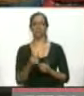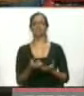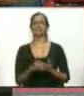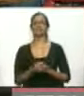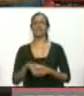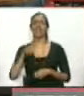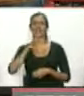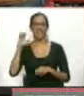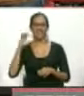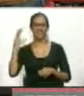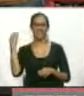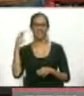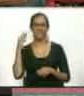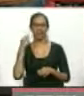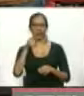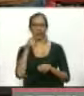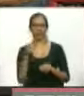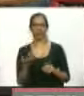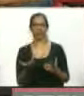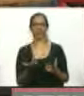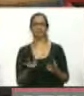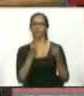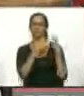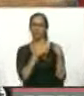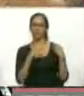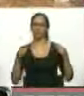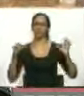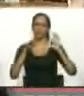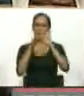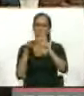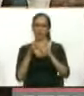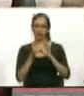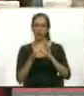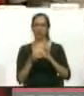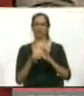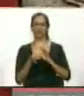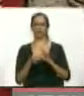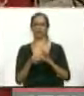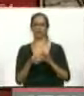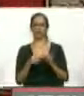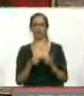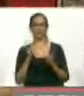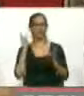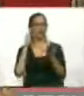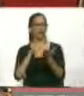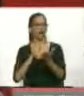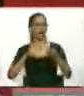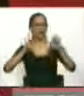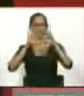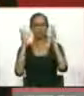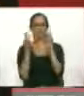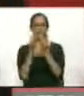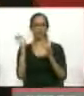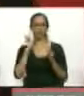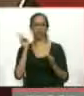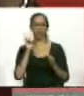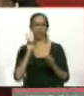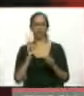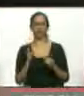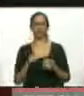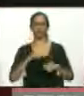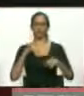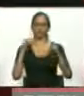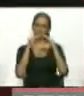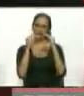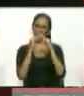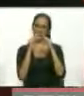pero se encargan de unir de transportar de llevar a la familia venezolana a sus casas a